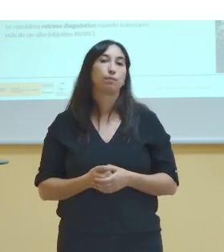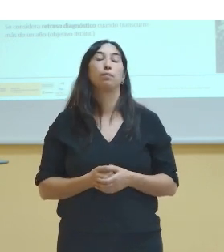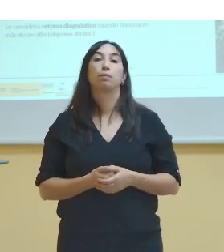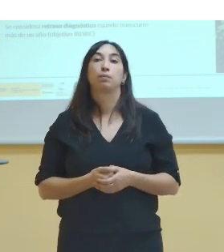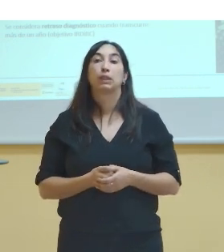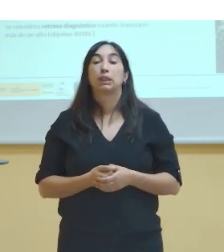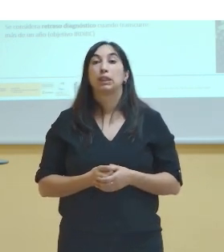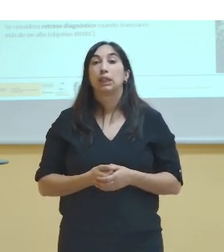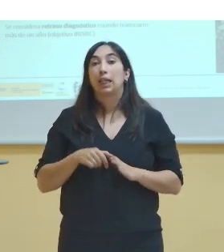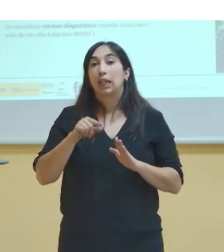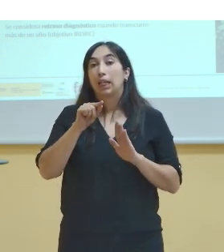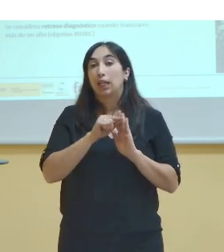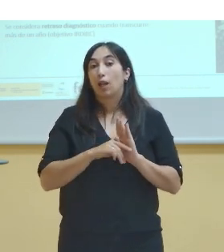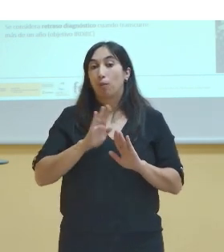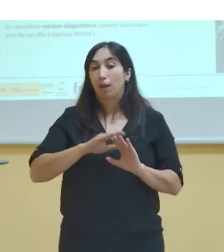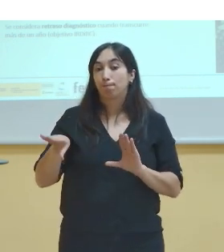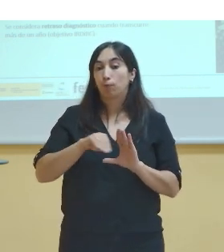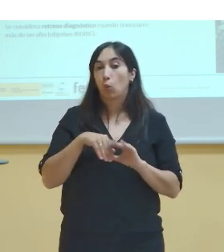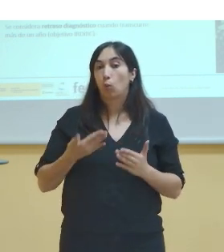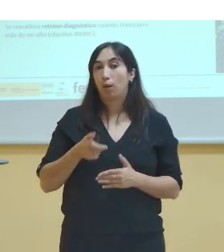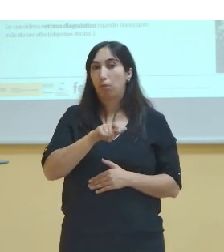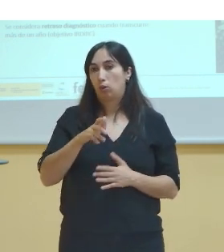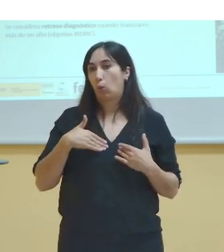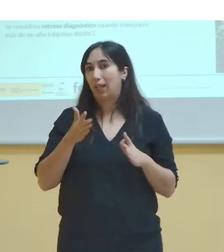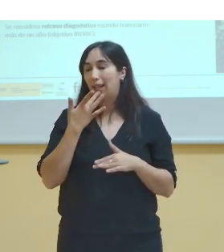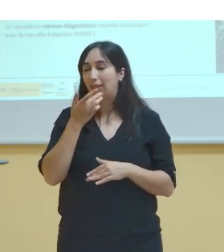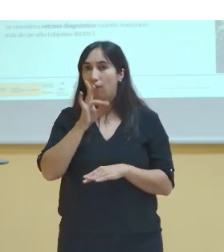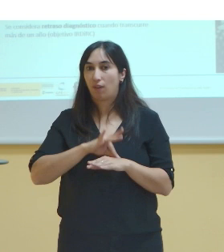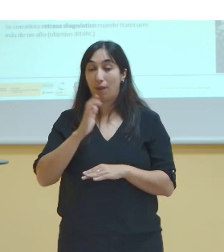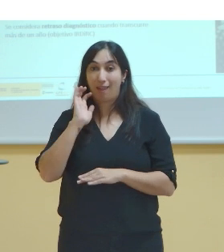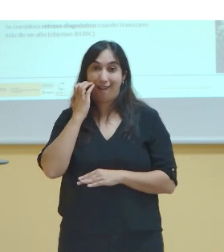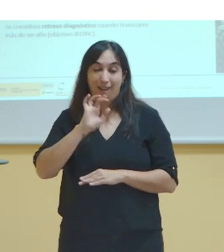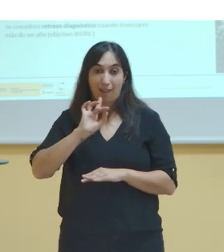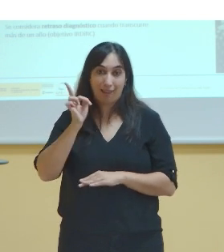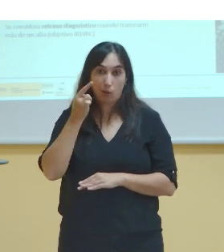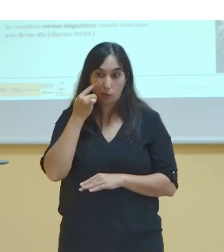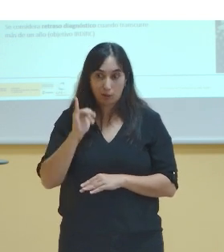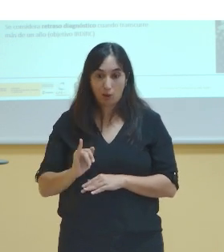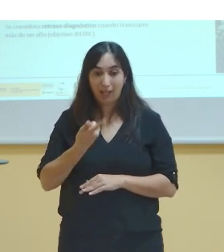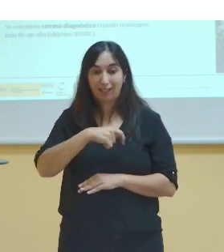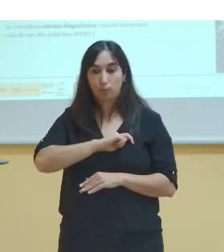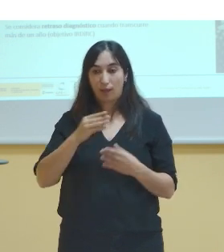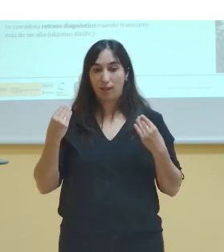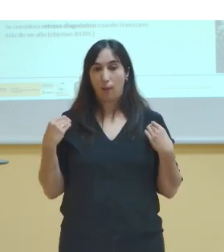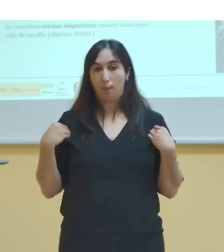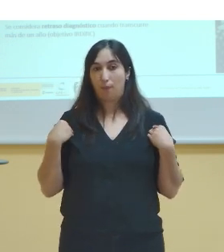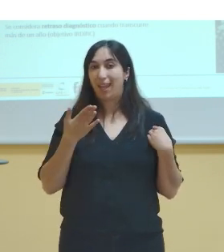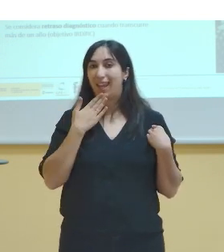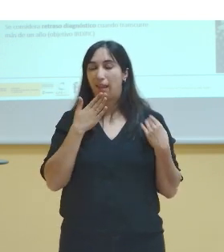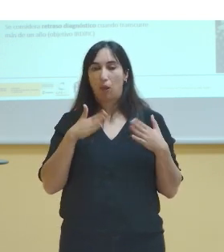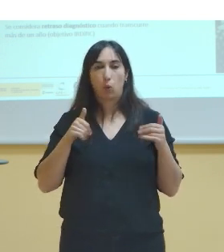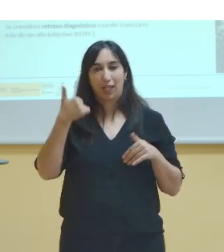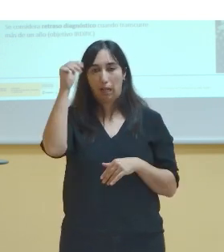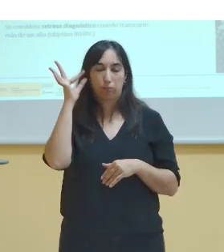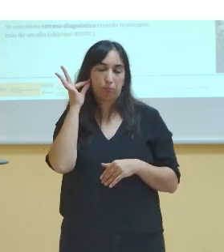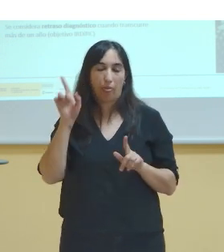Los criterios de inclusión fueron cualquier persona con el diagnóstico de una enfermedad rara que tuvieran su residencia en España, de cualquier edad y sexo. El